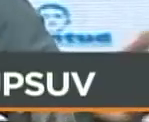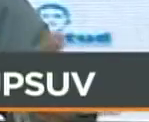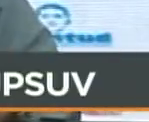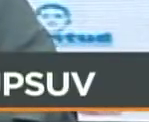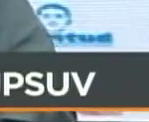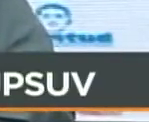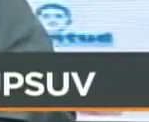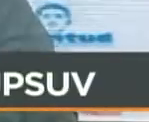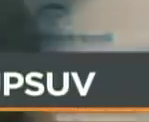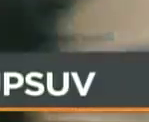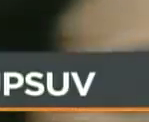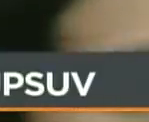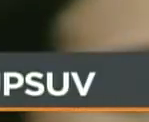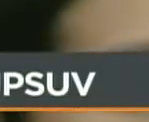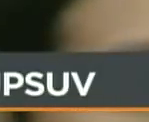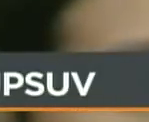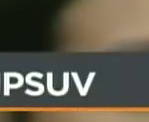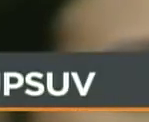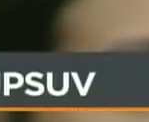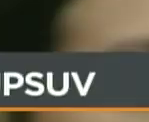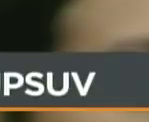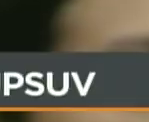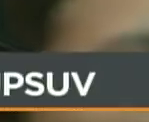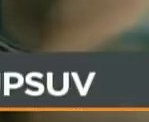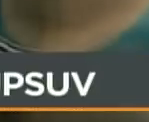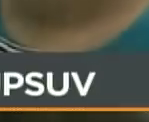Venezuela? Eso es lo que quiere la derecha.